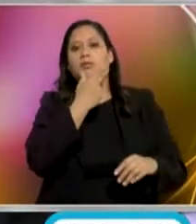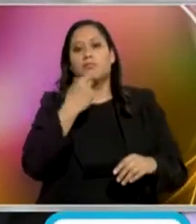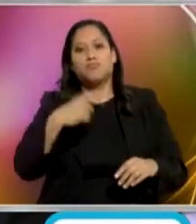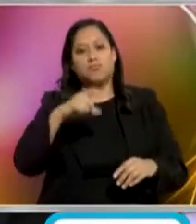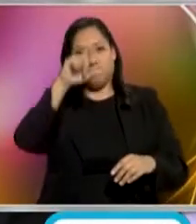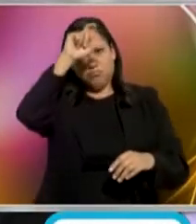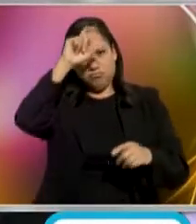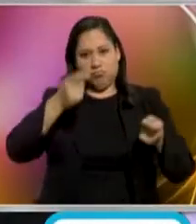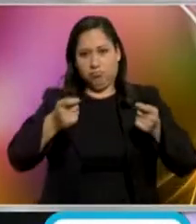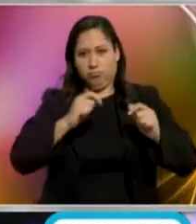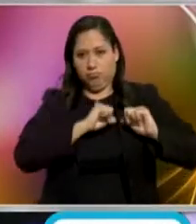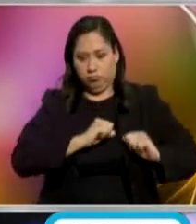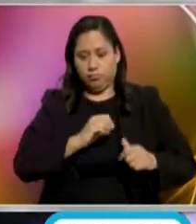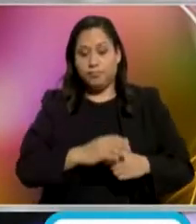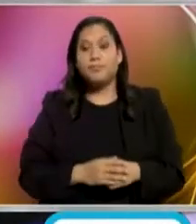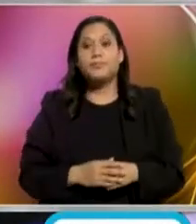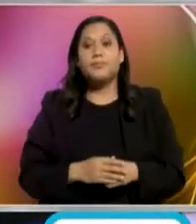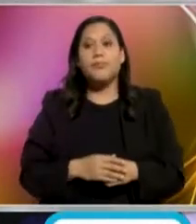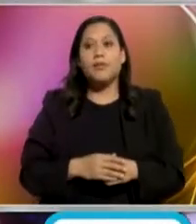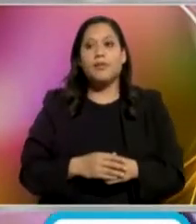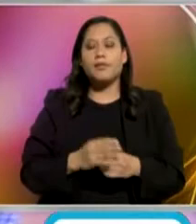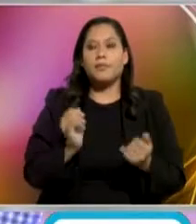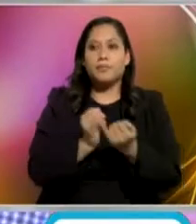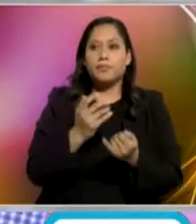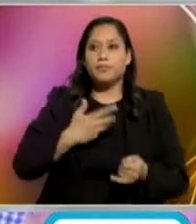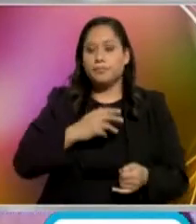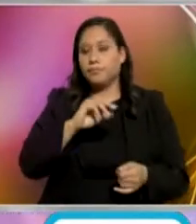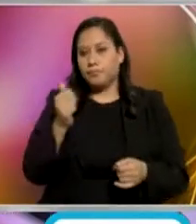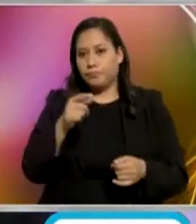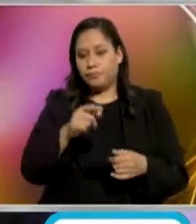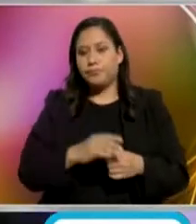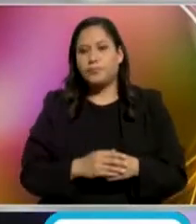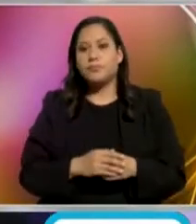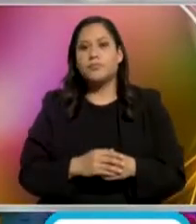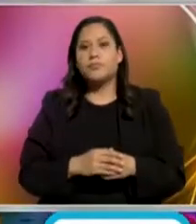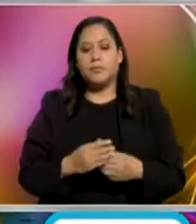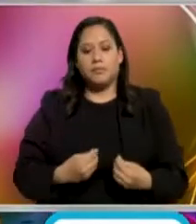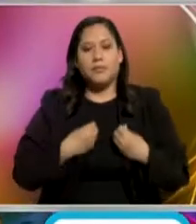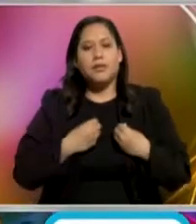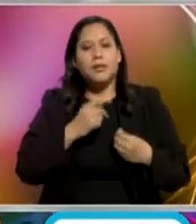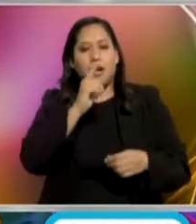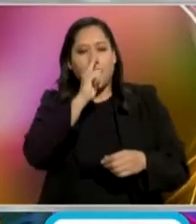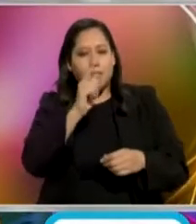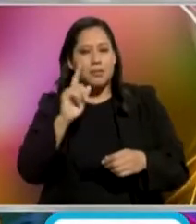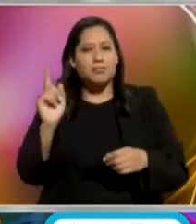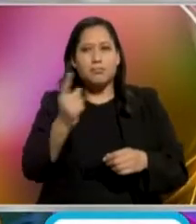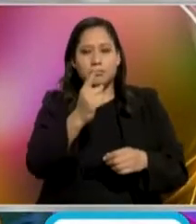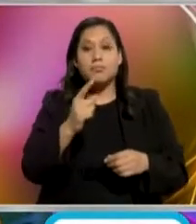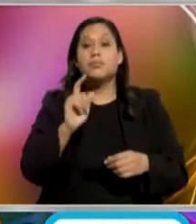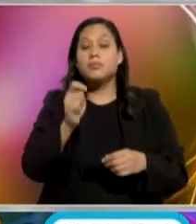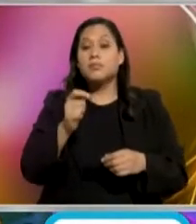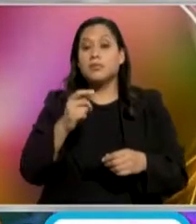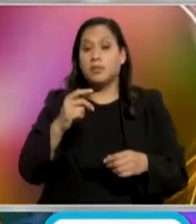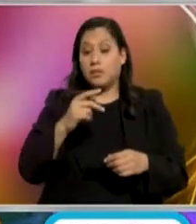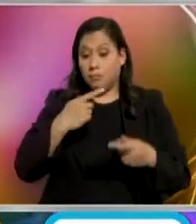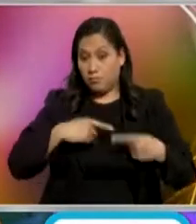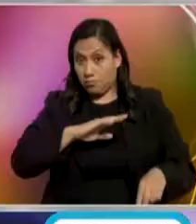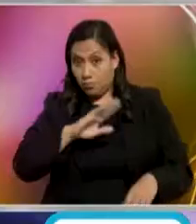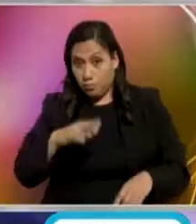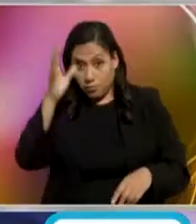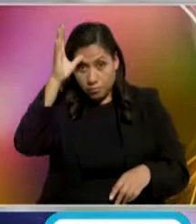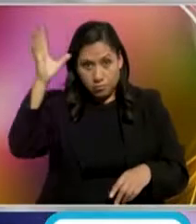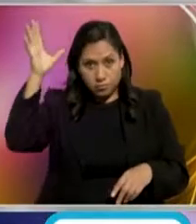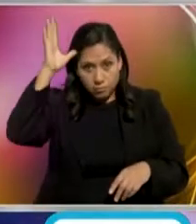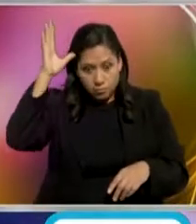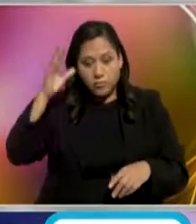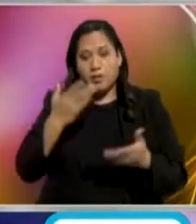¿no? Excelente. Sí, tenemos también las almas de los... A punto de concluir con el tiempo. Las almas de los muertos aztecas,